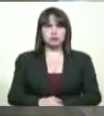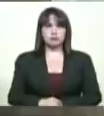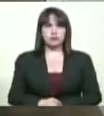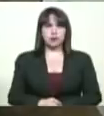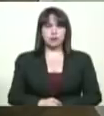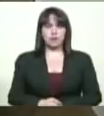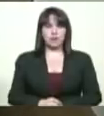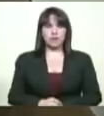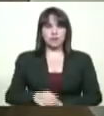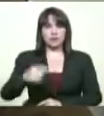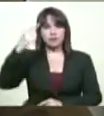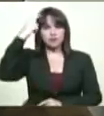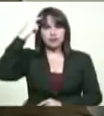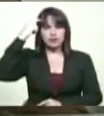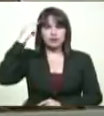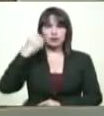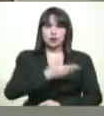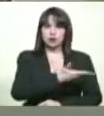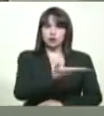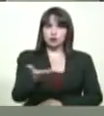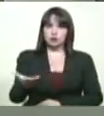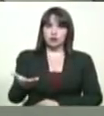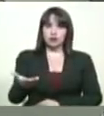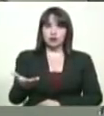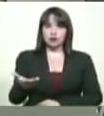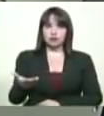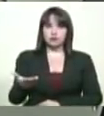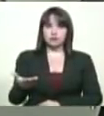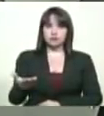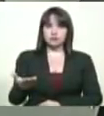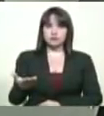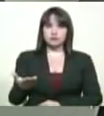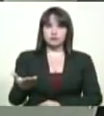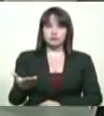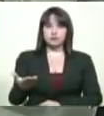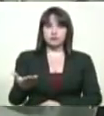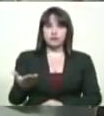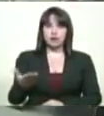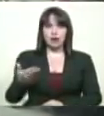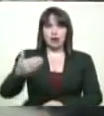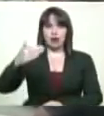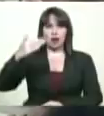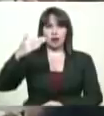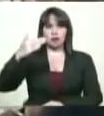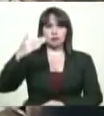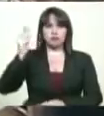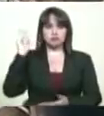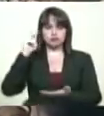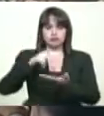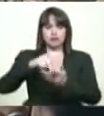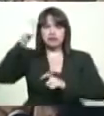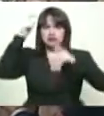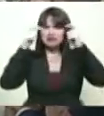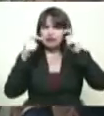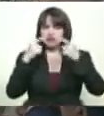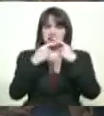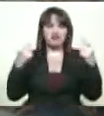saben ustedes que el comandante tiene diversas formas de estar presente